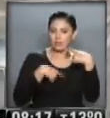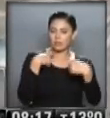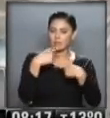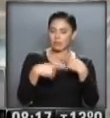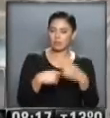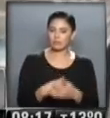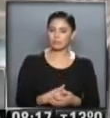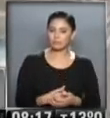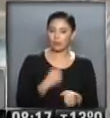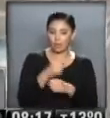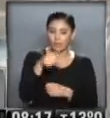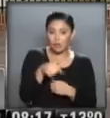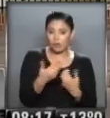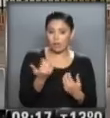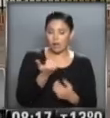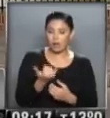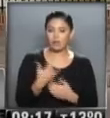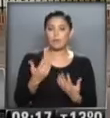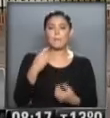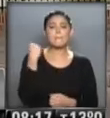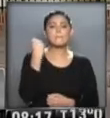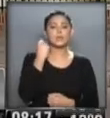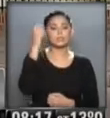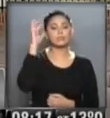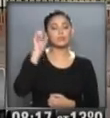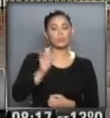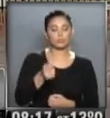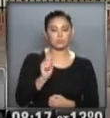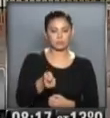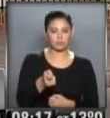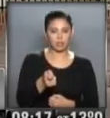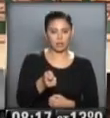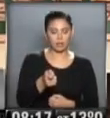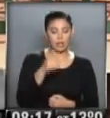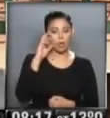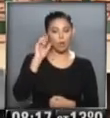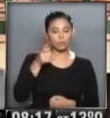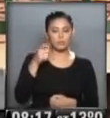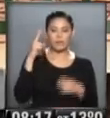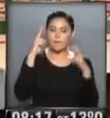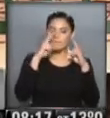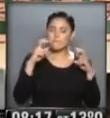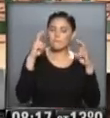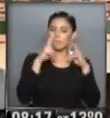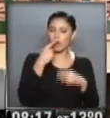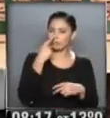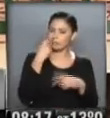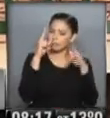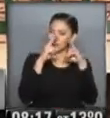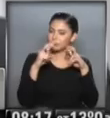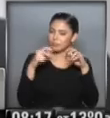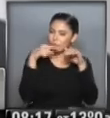haciendo hasta el día de hoy por eso es importante que la justicia se eh se se se interese de estos temas los